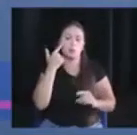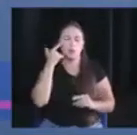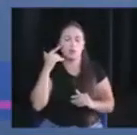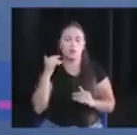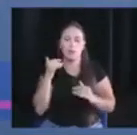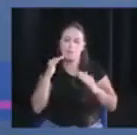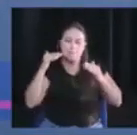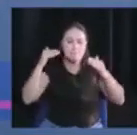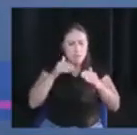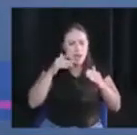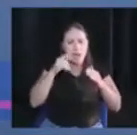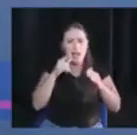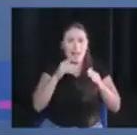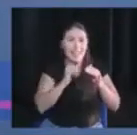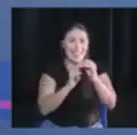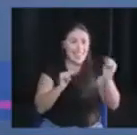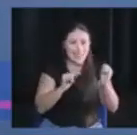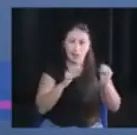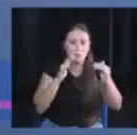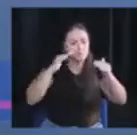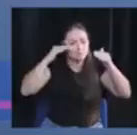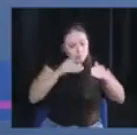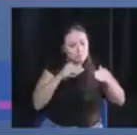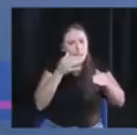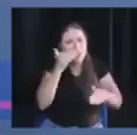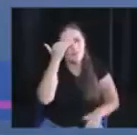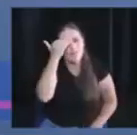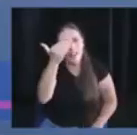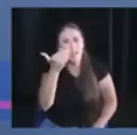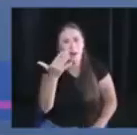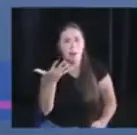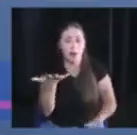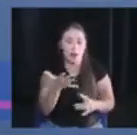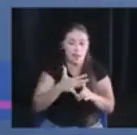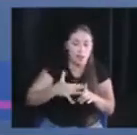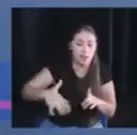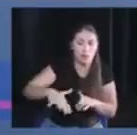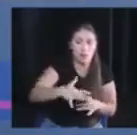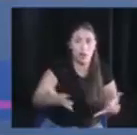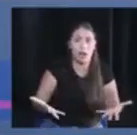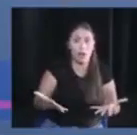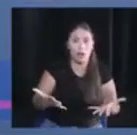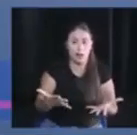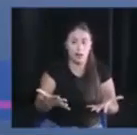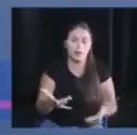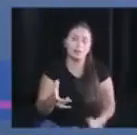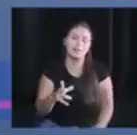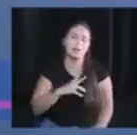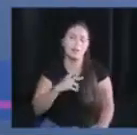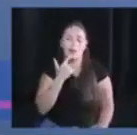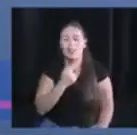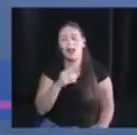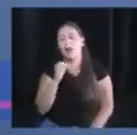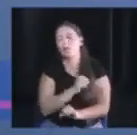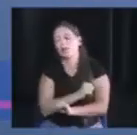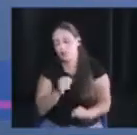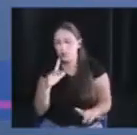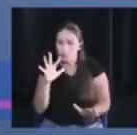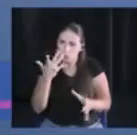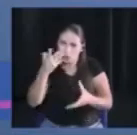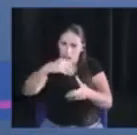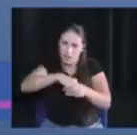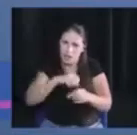más concreto, al Frente Amplio dentro de este panorama? Que tiene una... Y no me digas que no podés porque vos has estado